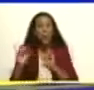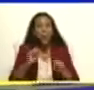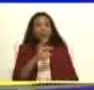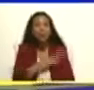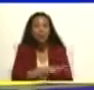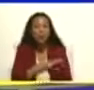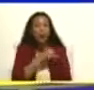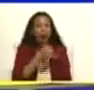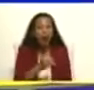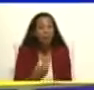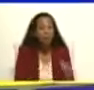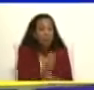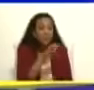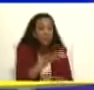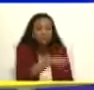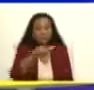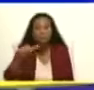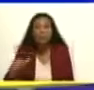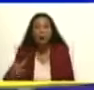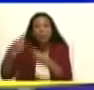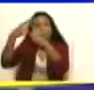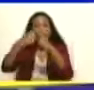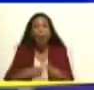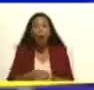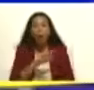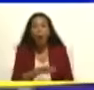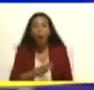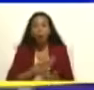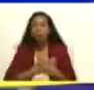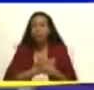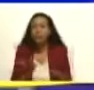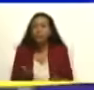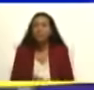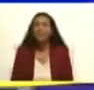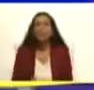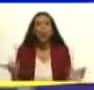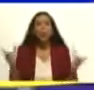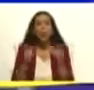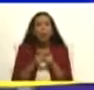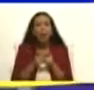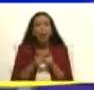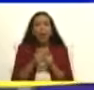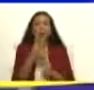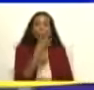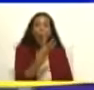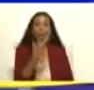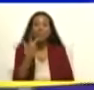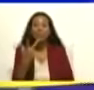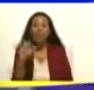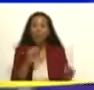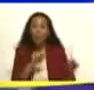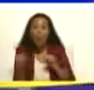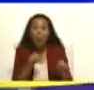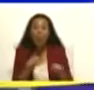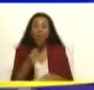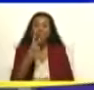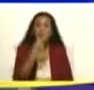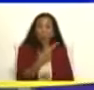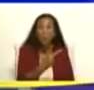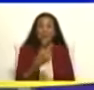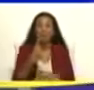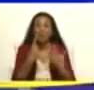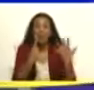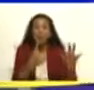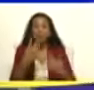movimientos venezolanos, en sumatoria a la unidad del alma nacional. Así que en concreto, presidente, los 43 movimientos, los